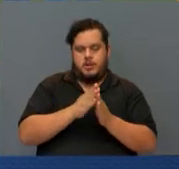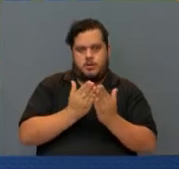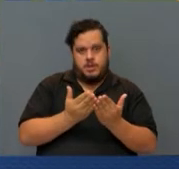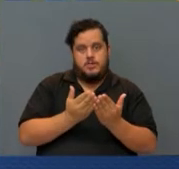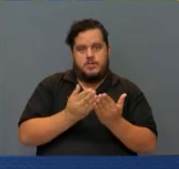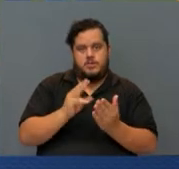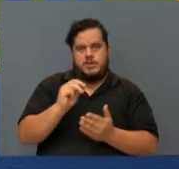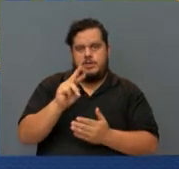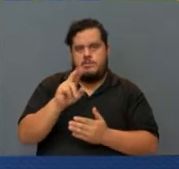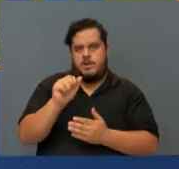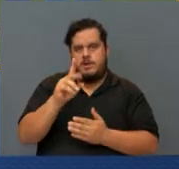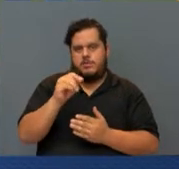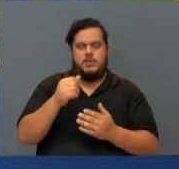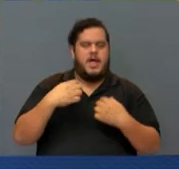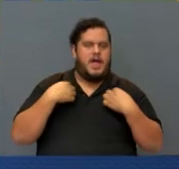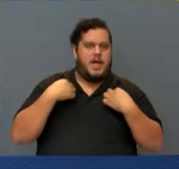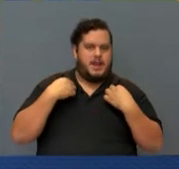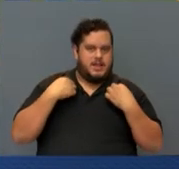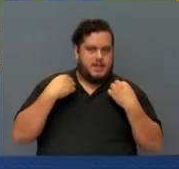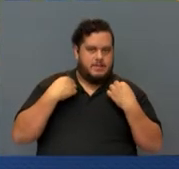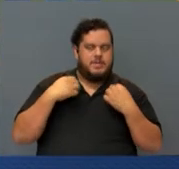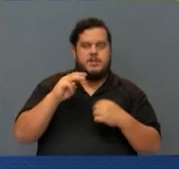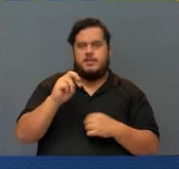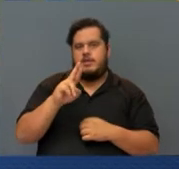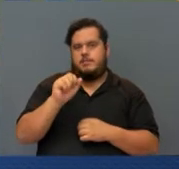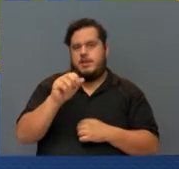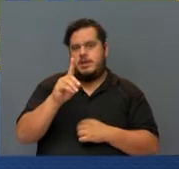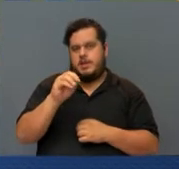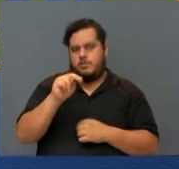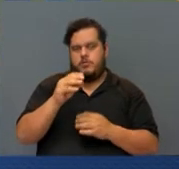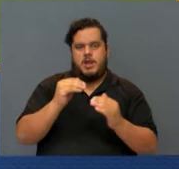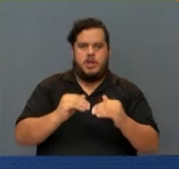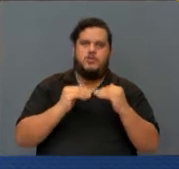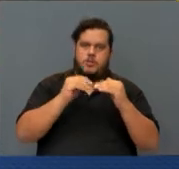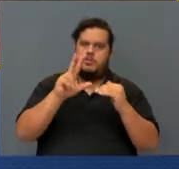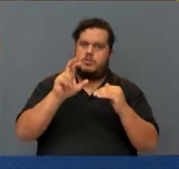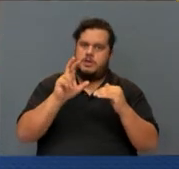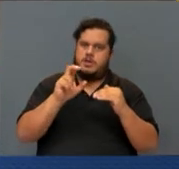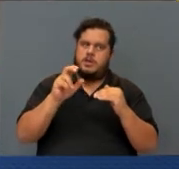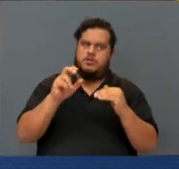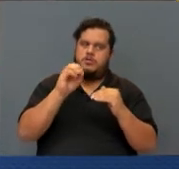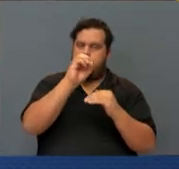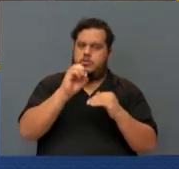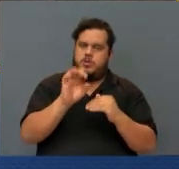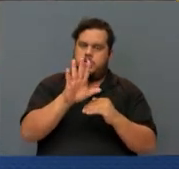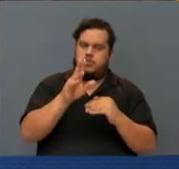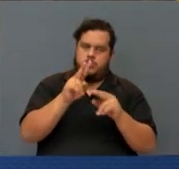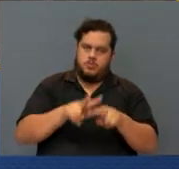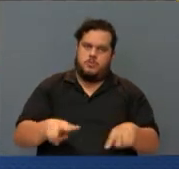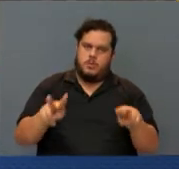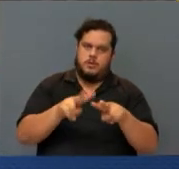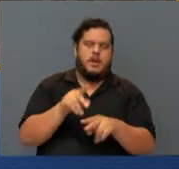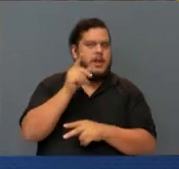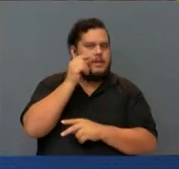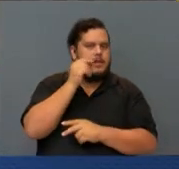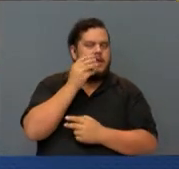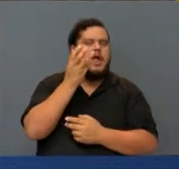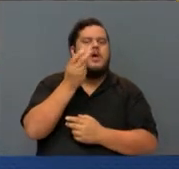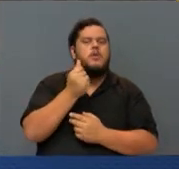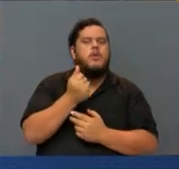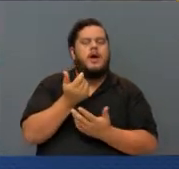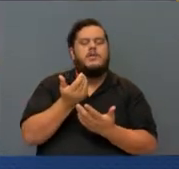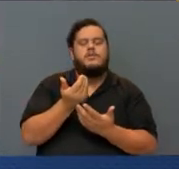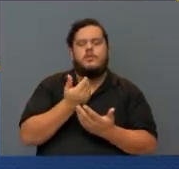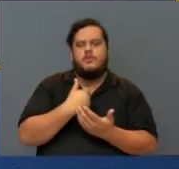camisas de maradona ascendieron también un 300 por ciento su valor habrá que ver dentro de cuantos se mantiene esta ola de